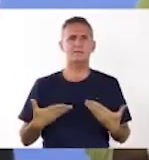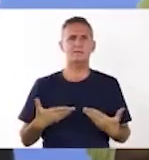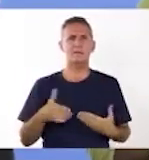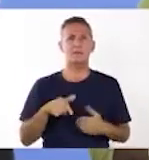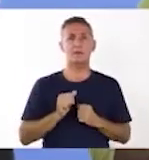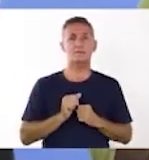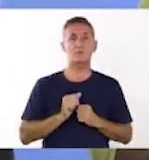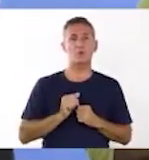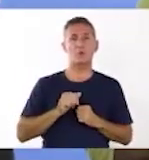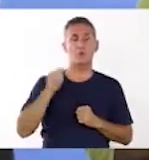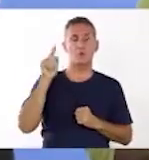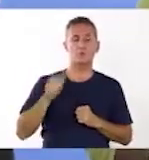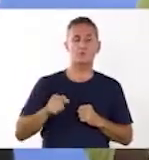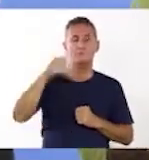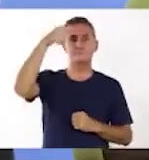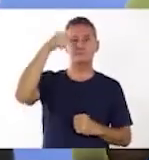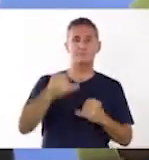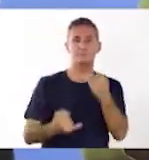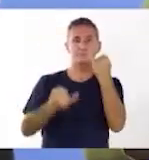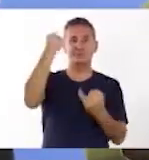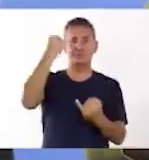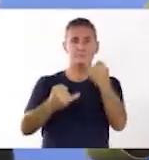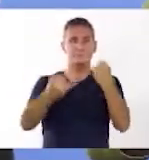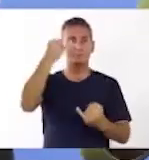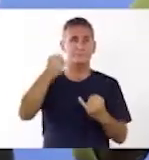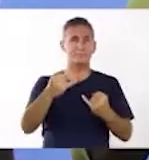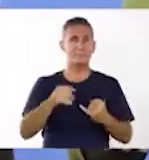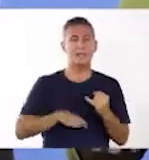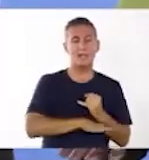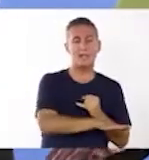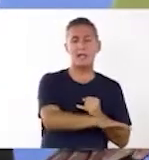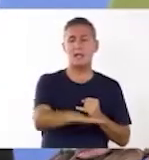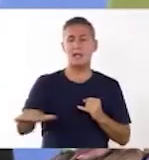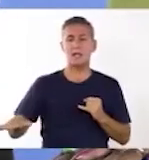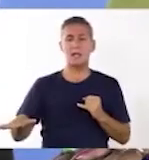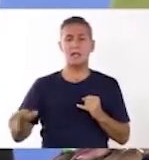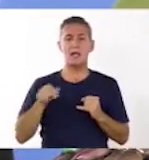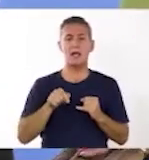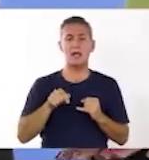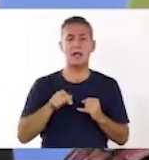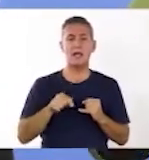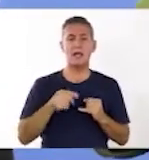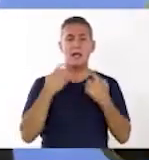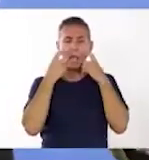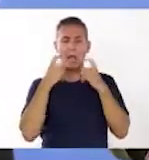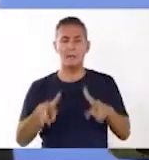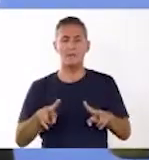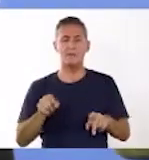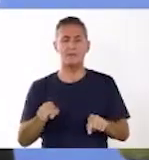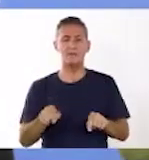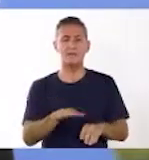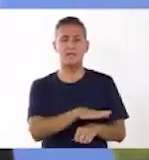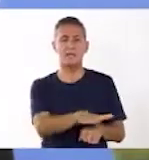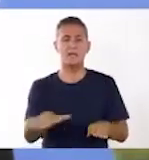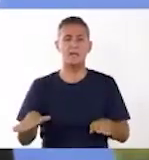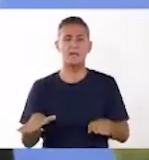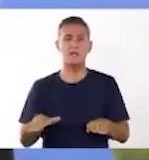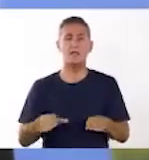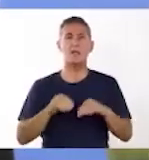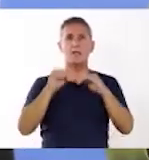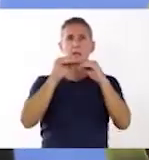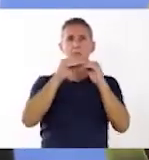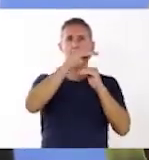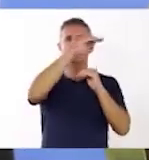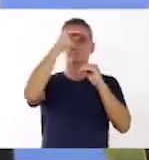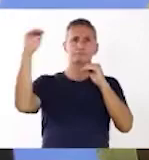mayor participación en ellos. Lo que sucede en el plano terrenal, pues también estará